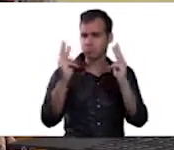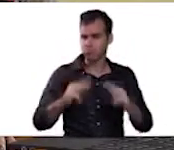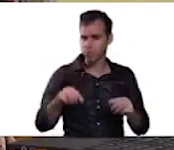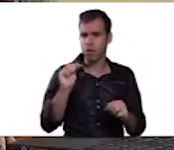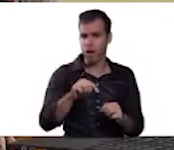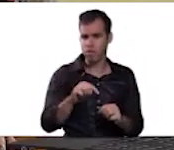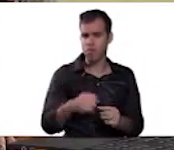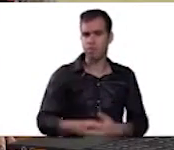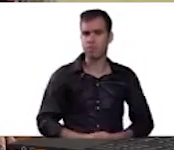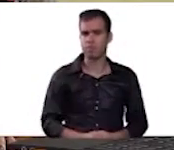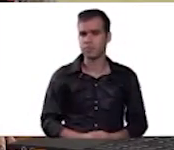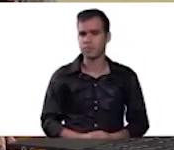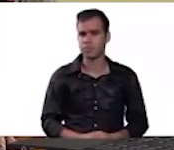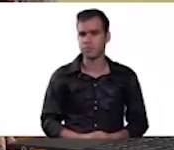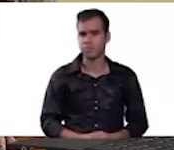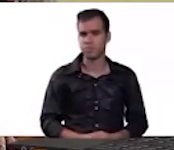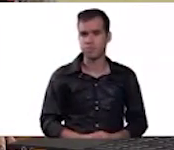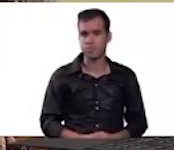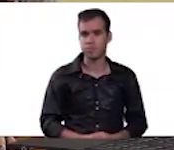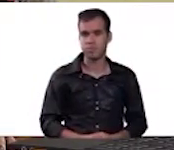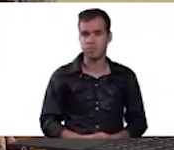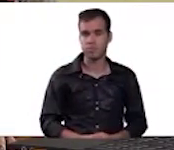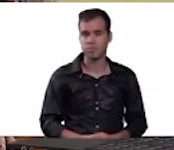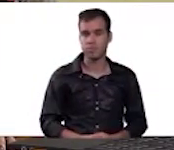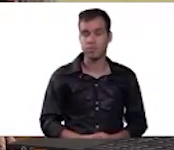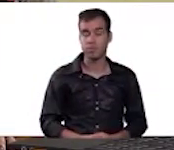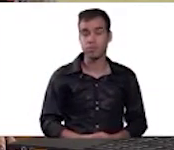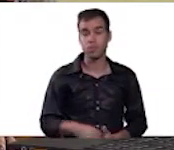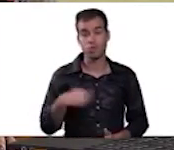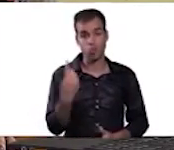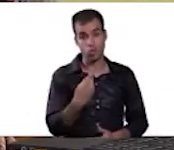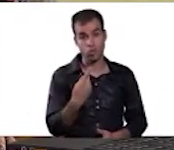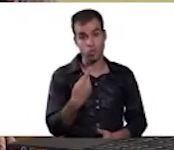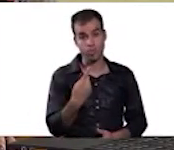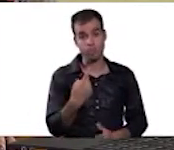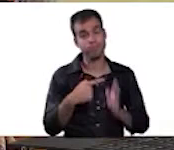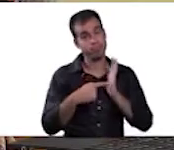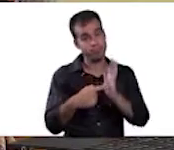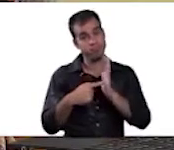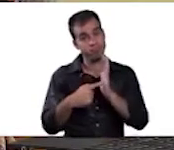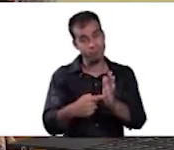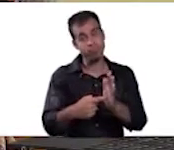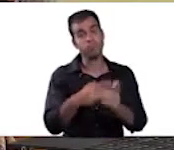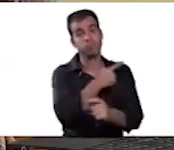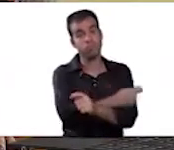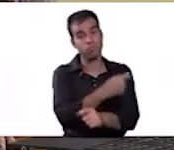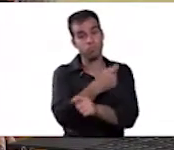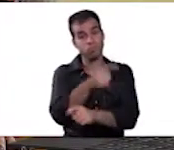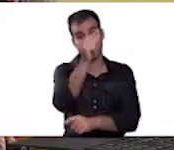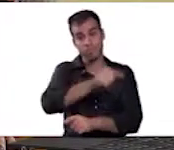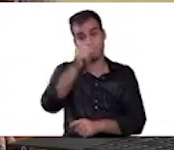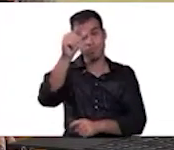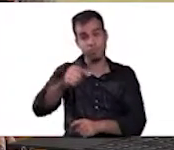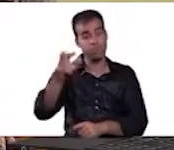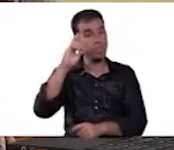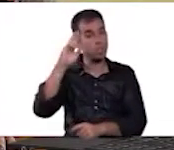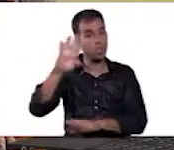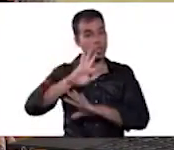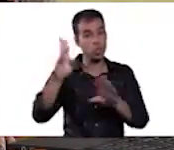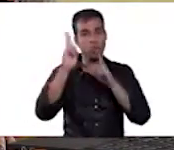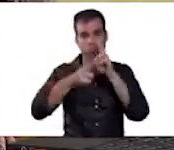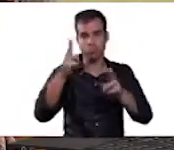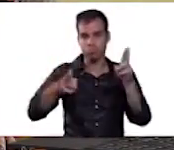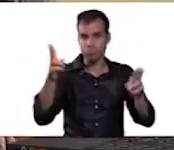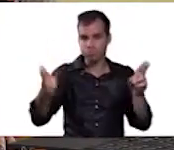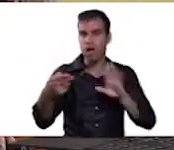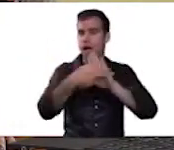datos móviles. También debemos exhortar a los profesores a que tengan en cuenta todas las orientaciones